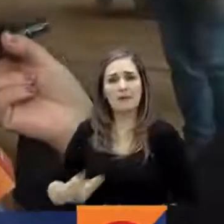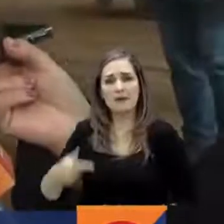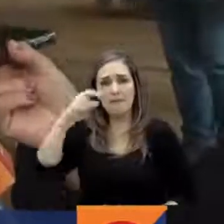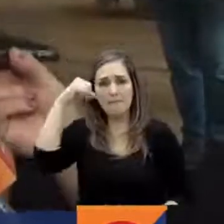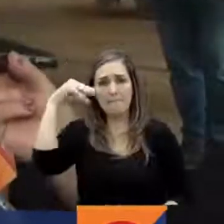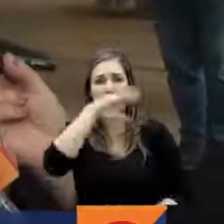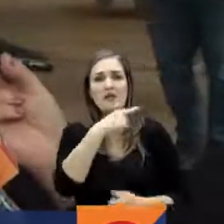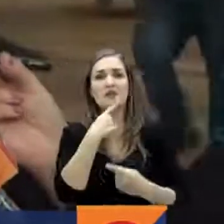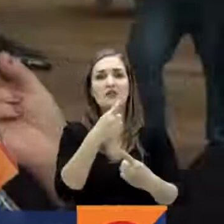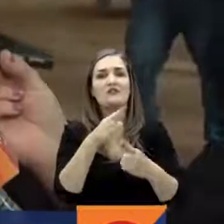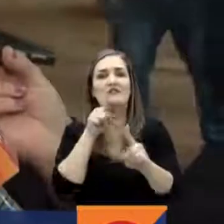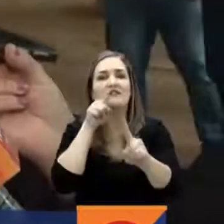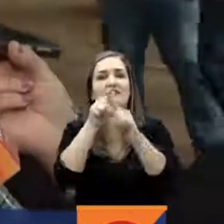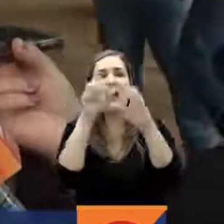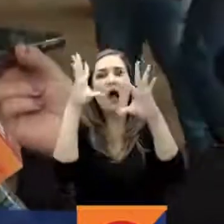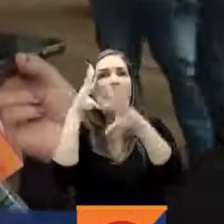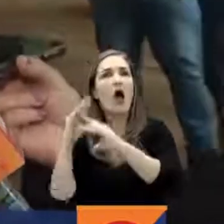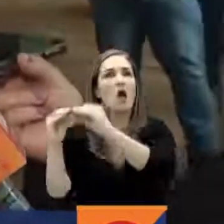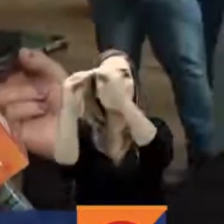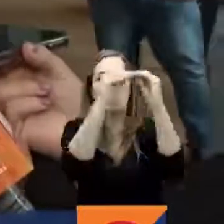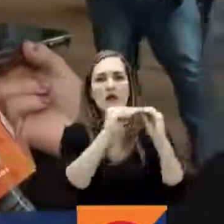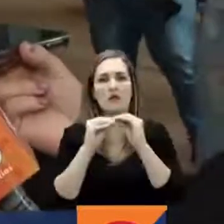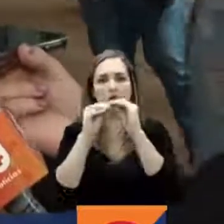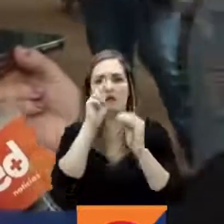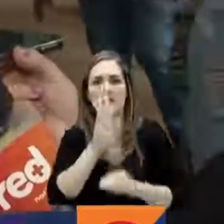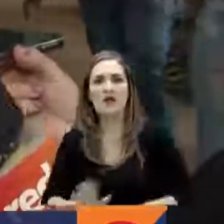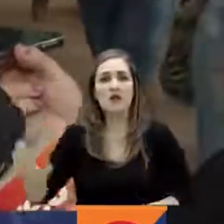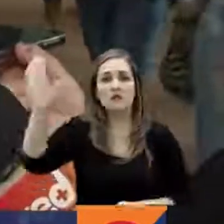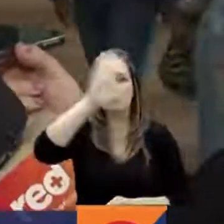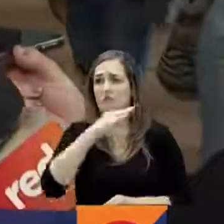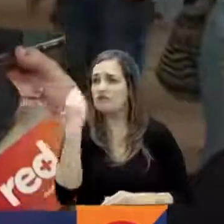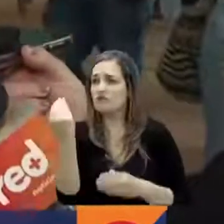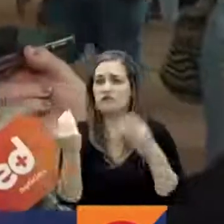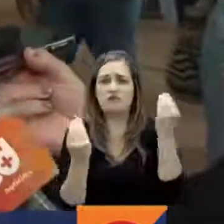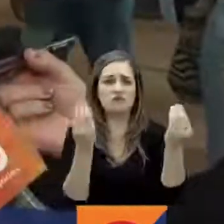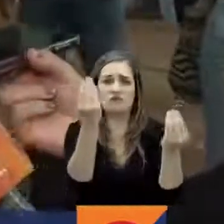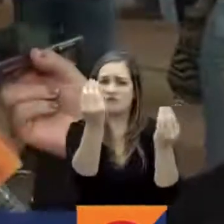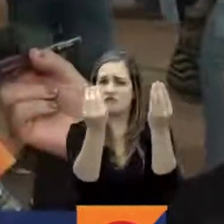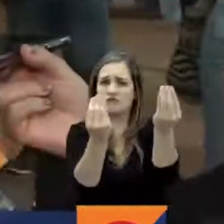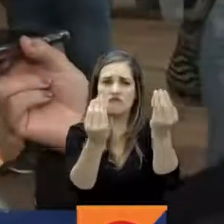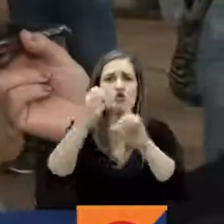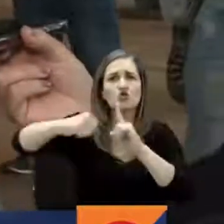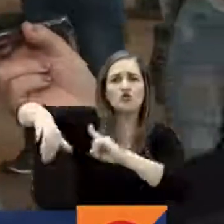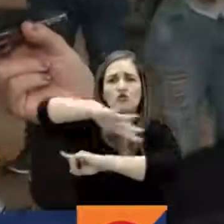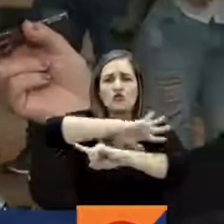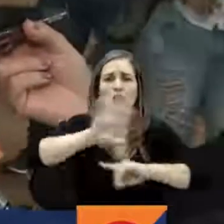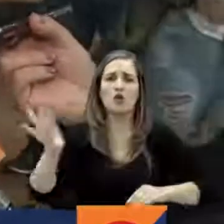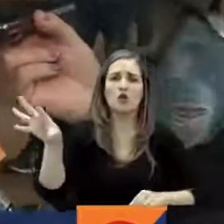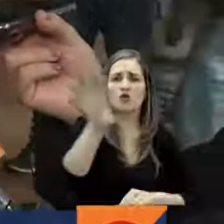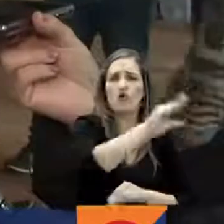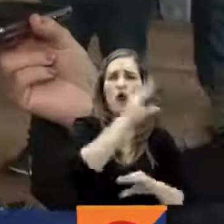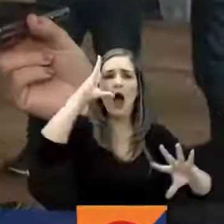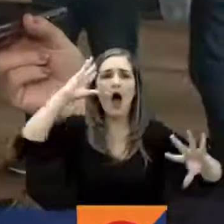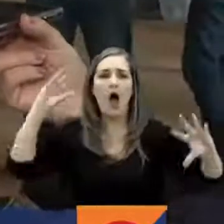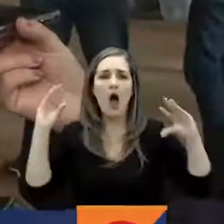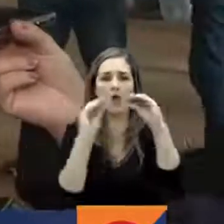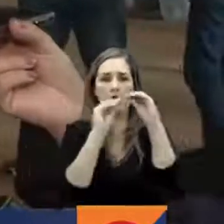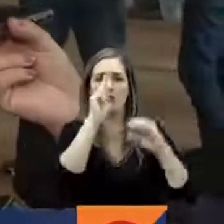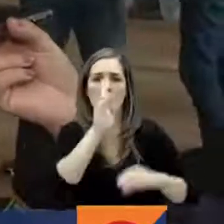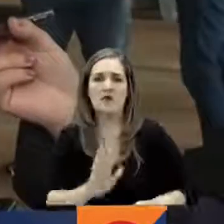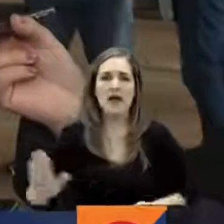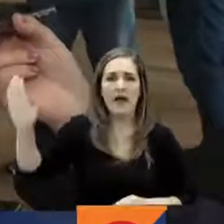acuerdo nacional con todos los sectores sociales y el núcleo del acuerdo nacional